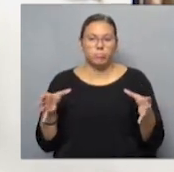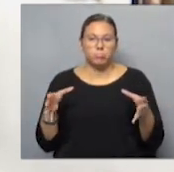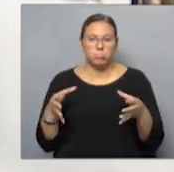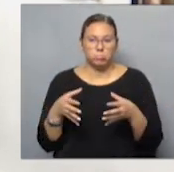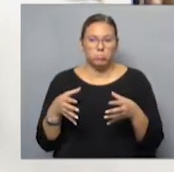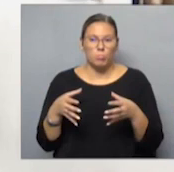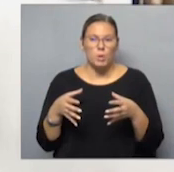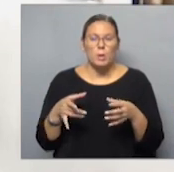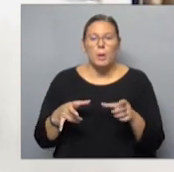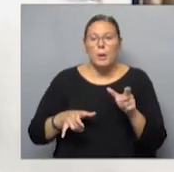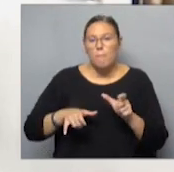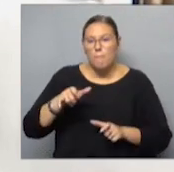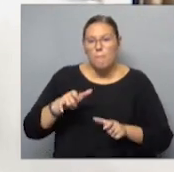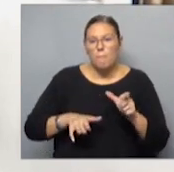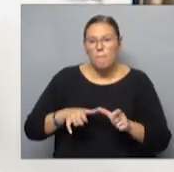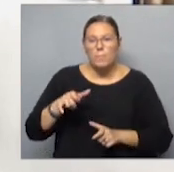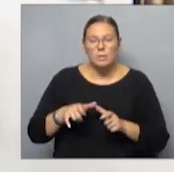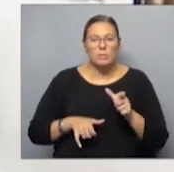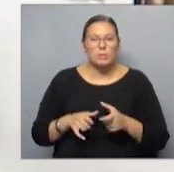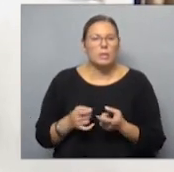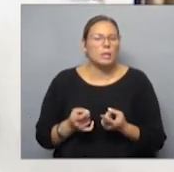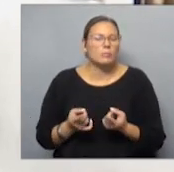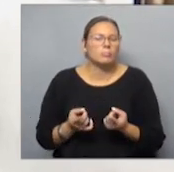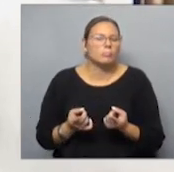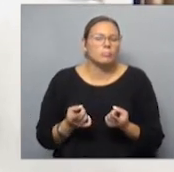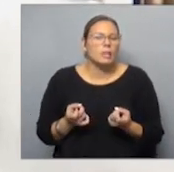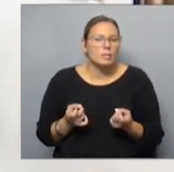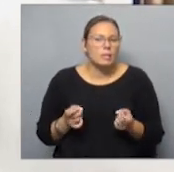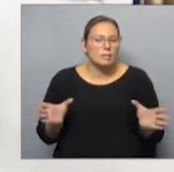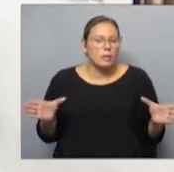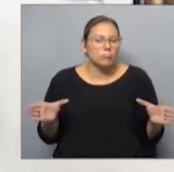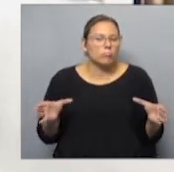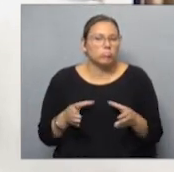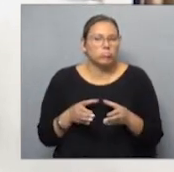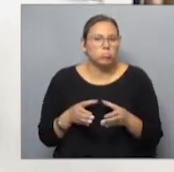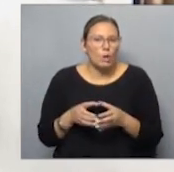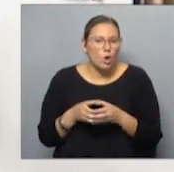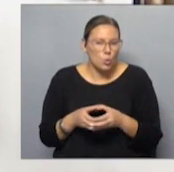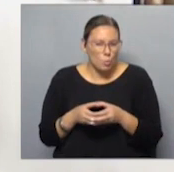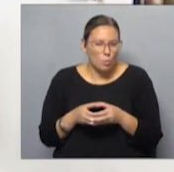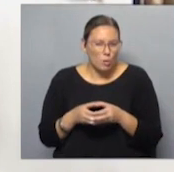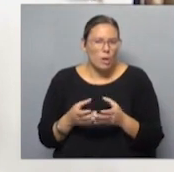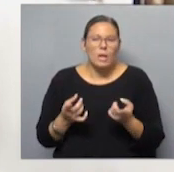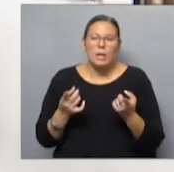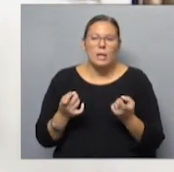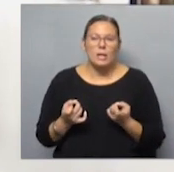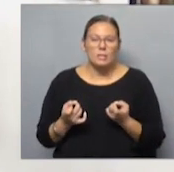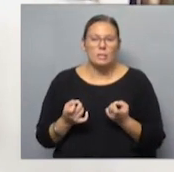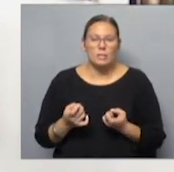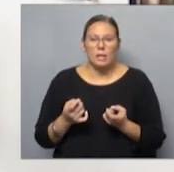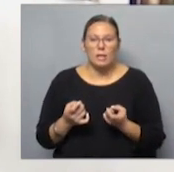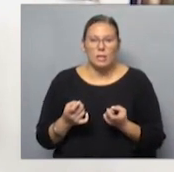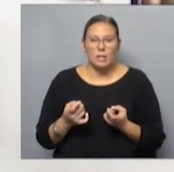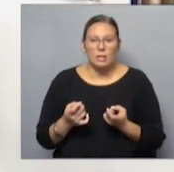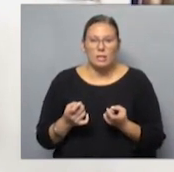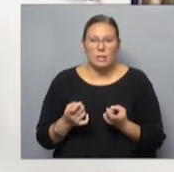de personas que necesitan estar juntas en tribu, que necesitan pasar por